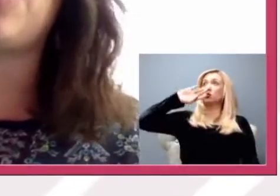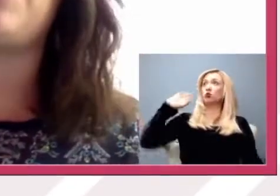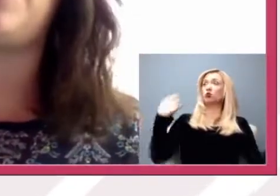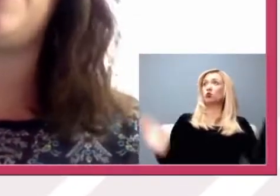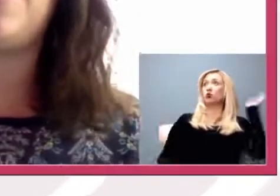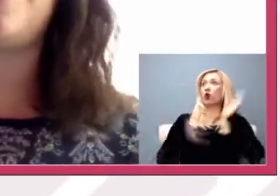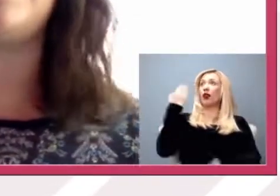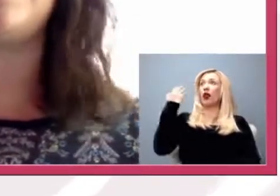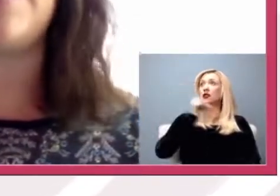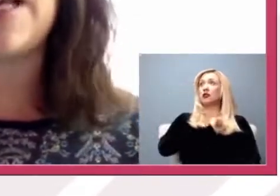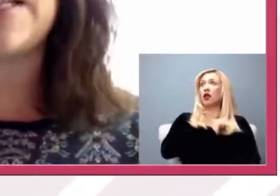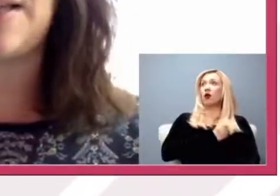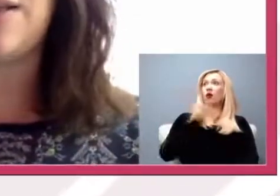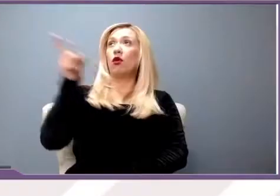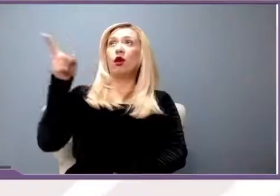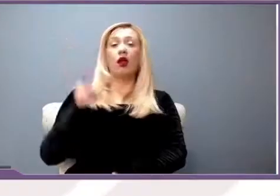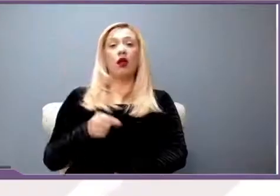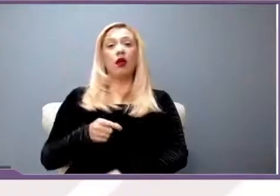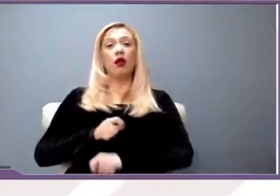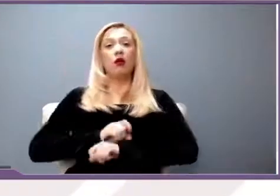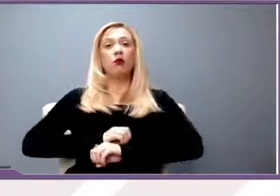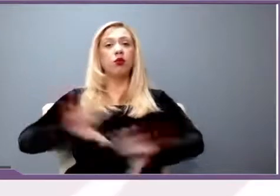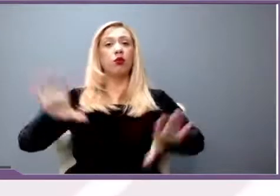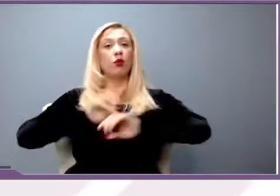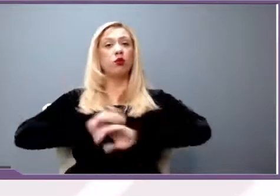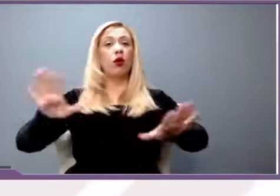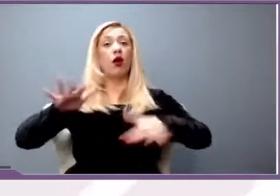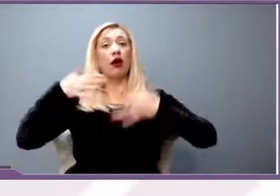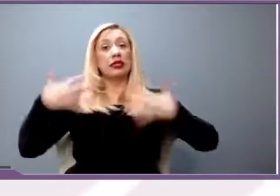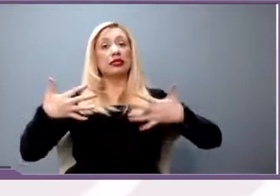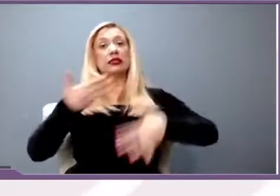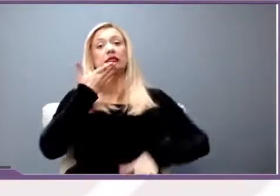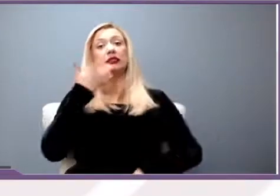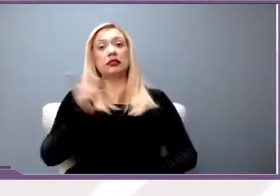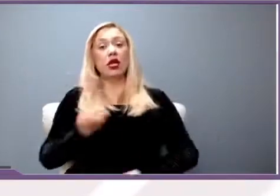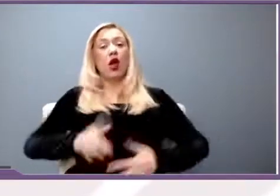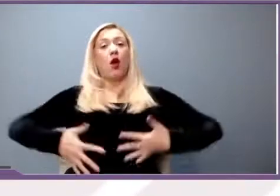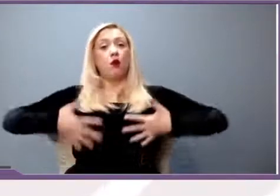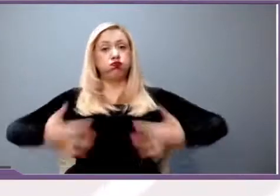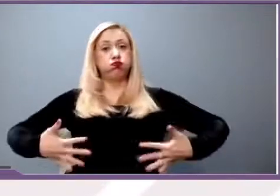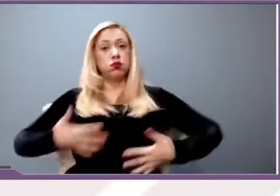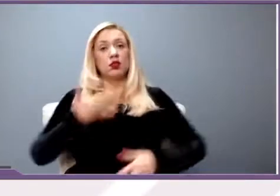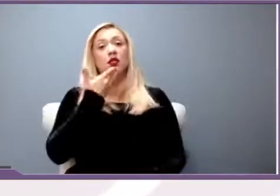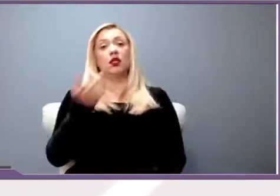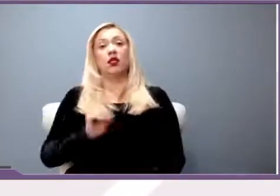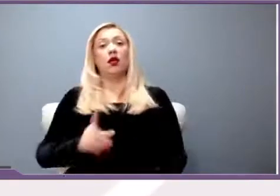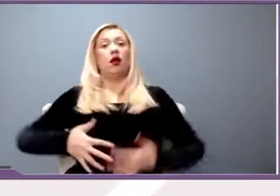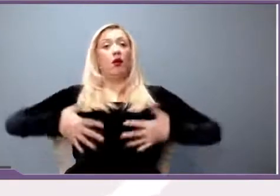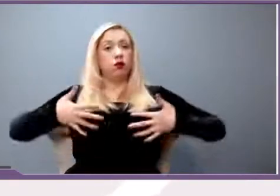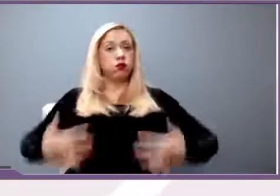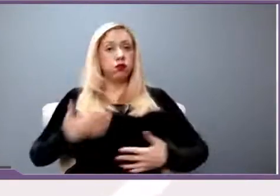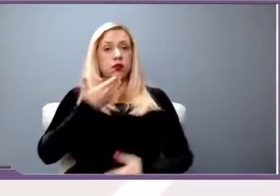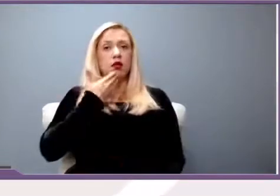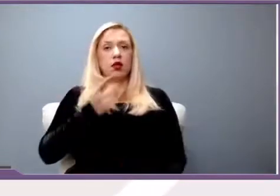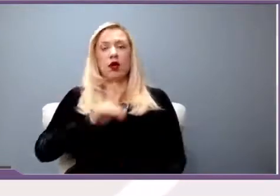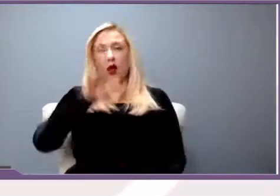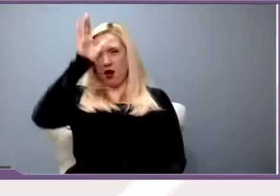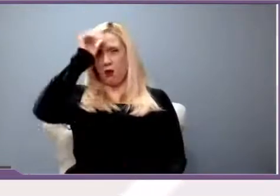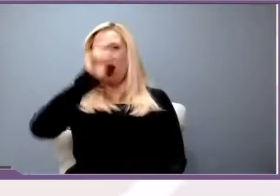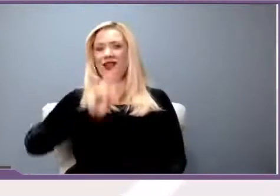tiempo también estas ideas se han ido modificando. Un claro ejemplo de esto lo tenemos en el tema trans, ¿no? Cuando se declaraba que